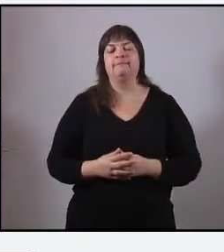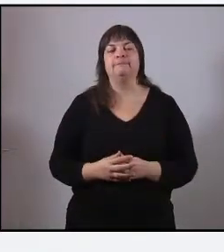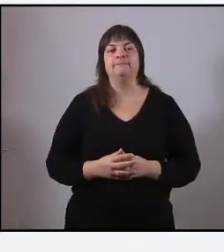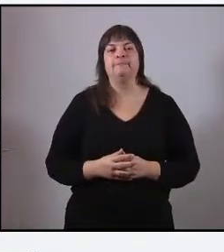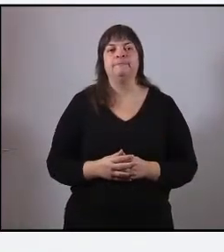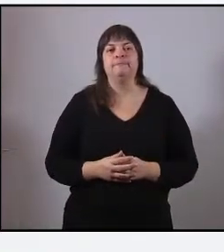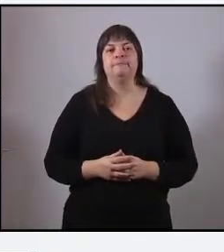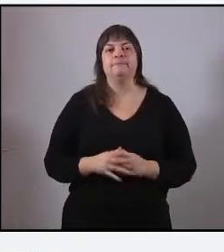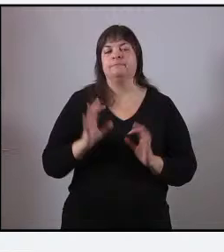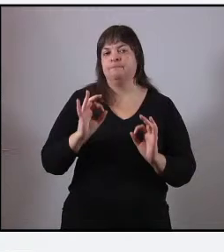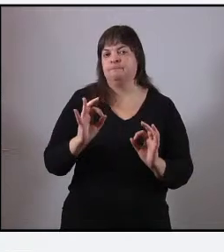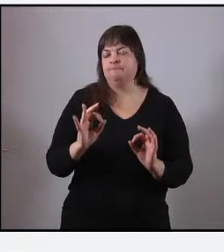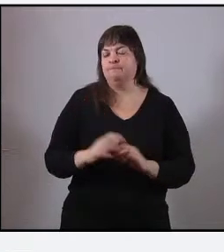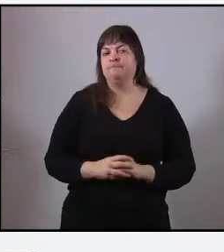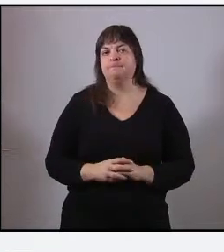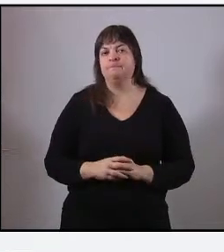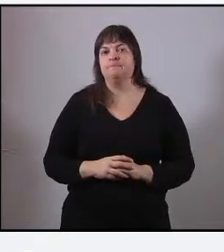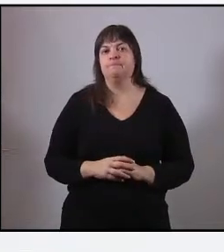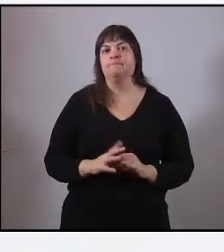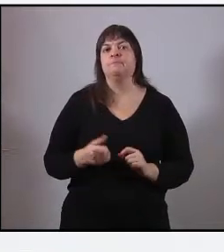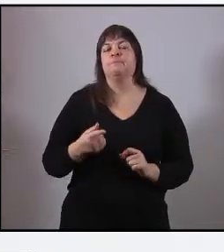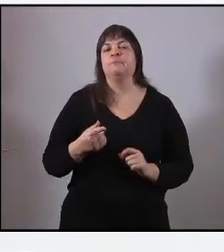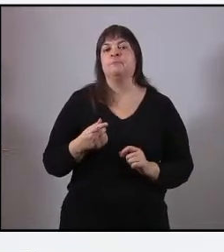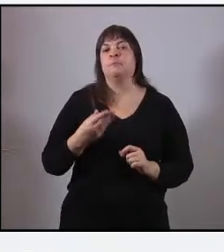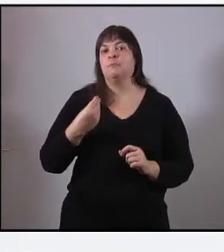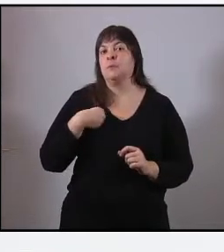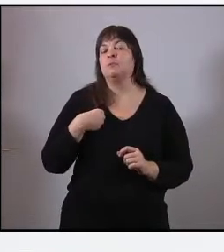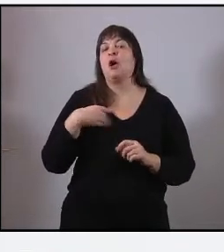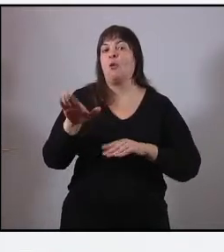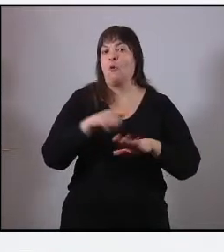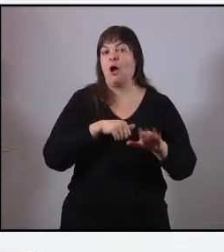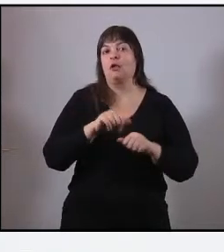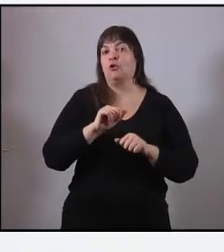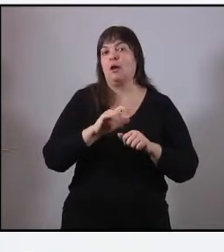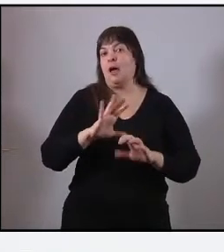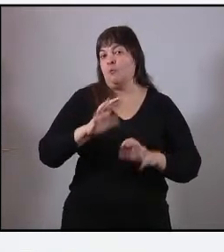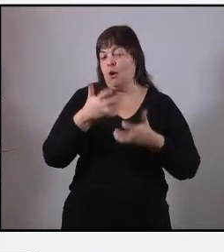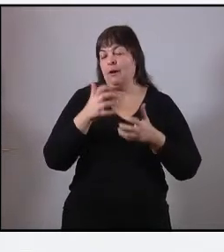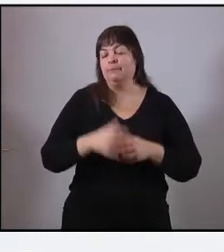hemos especificado. En esos términos se ha aprobado la convocatoria. Óscar.